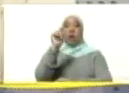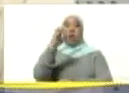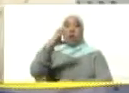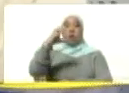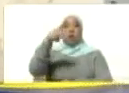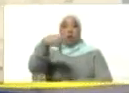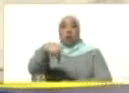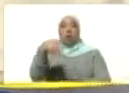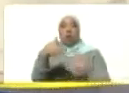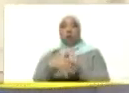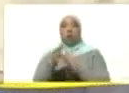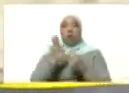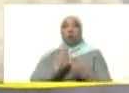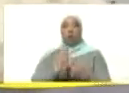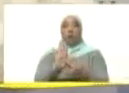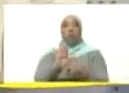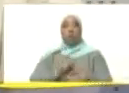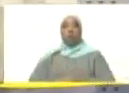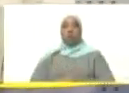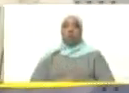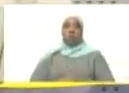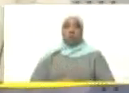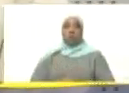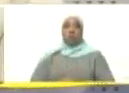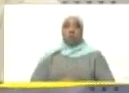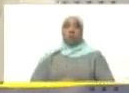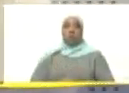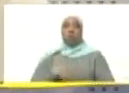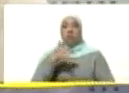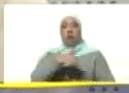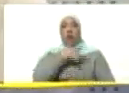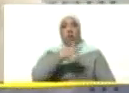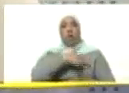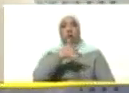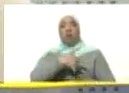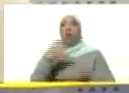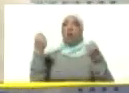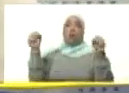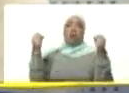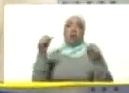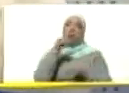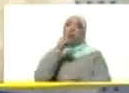Se ha demostrado que la unión debe tener un sentido práctico,